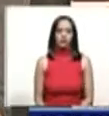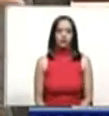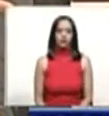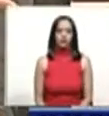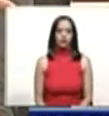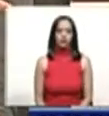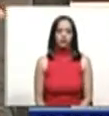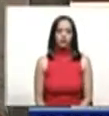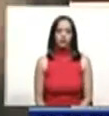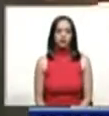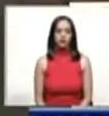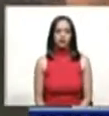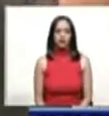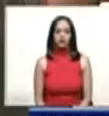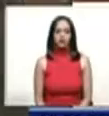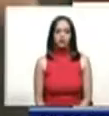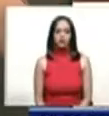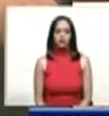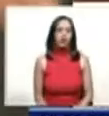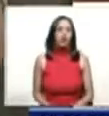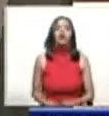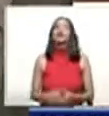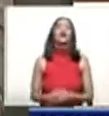decir que era la guerrilla colombiana, empezaron a crear...